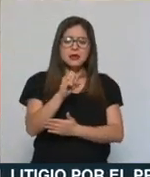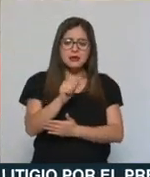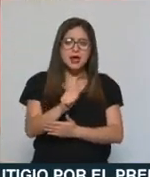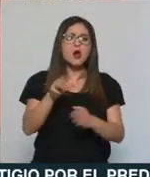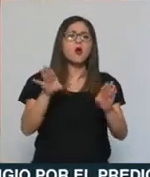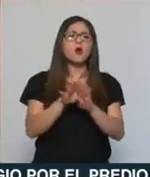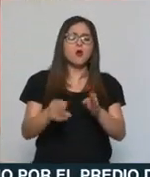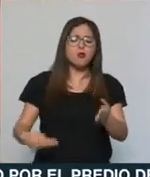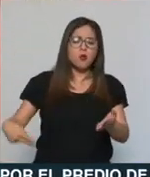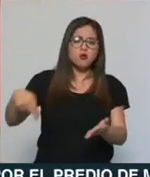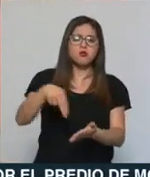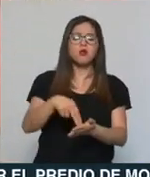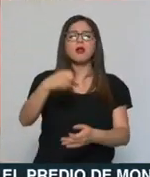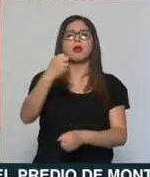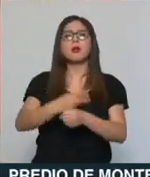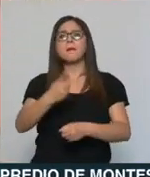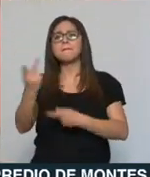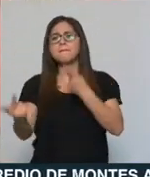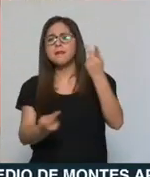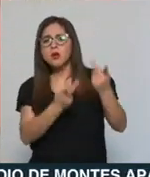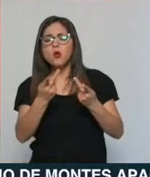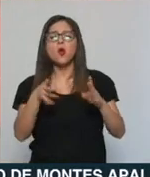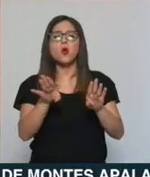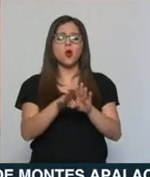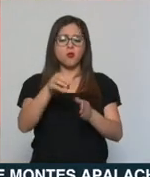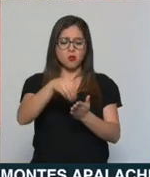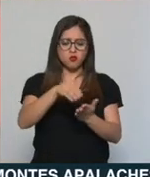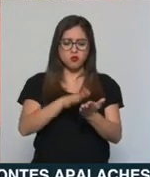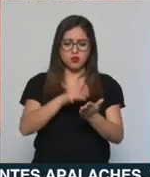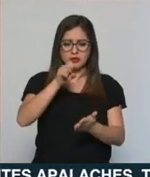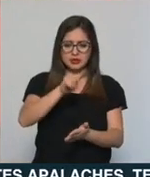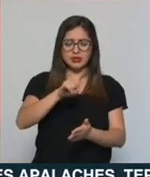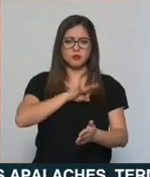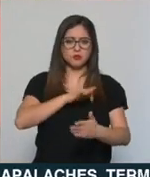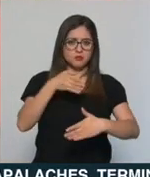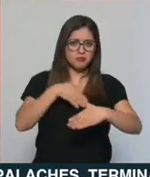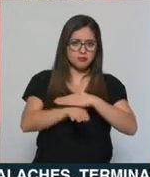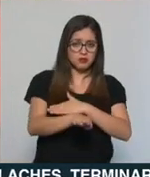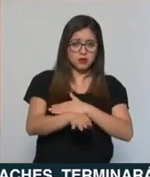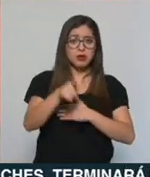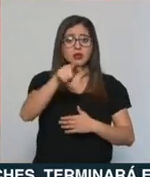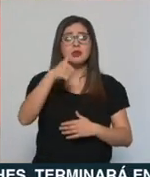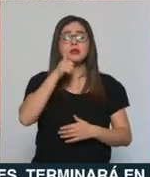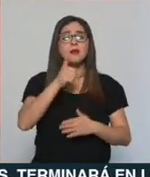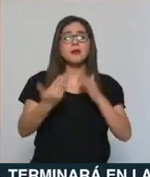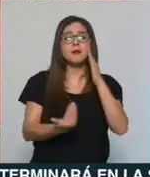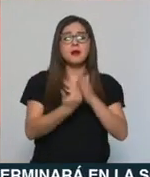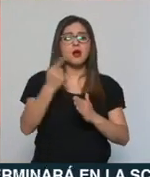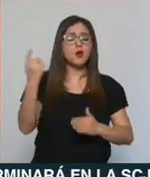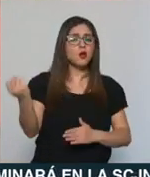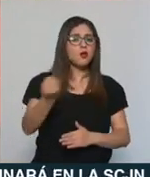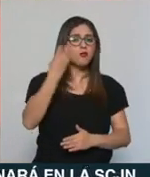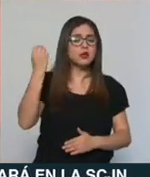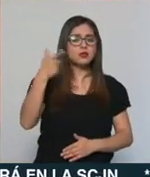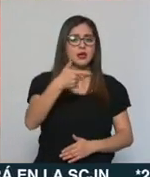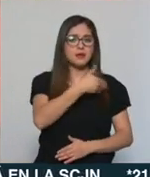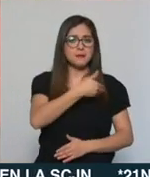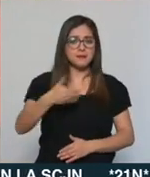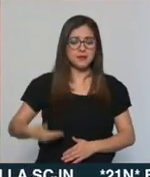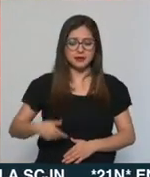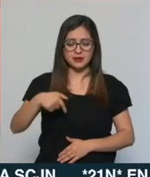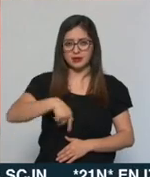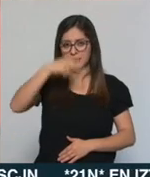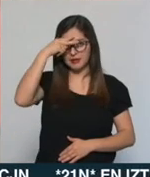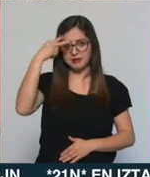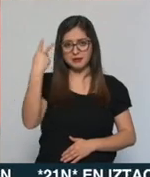precisamente para realizar preguntas? ¿Cómo es el registro? Así es que, bueno, pues les queremos compartir quienes siguen cada mañana la conferencia matutina del presidente de la